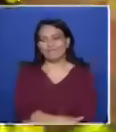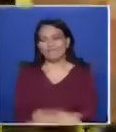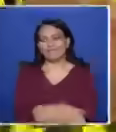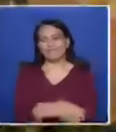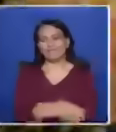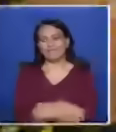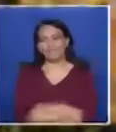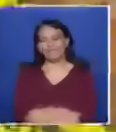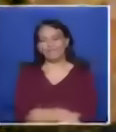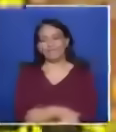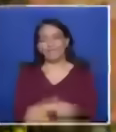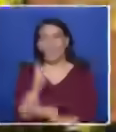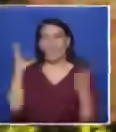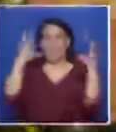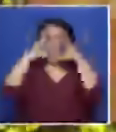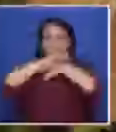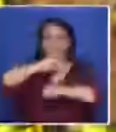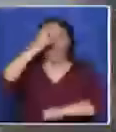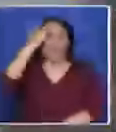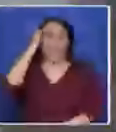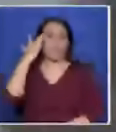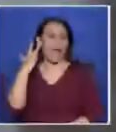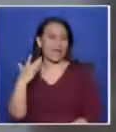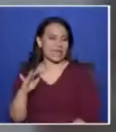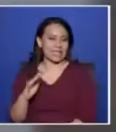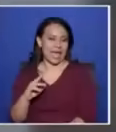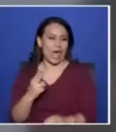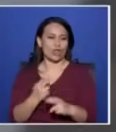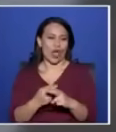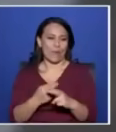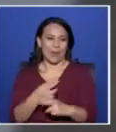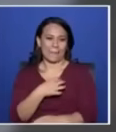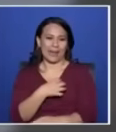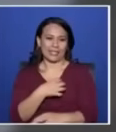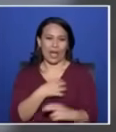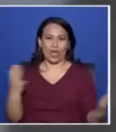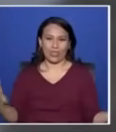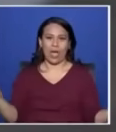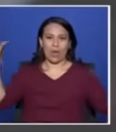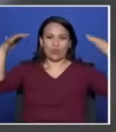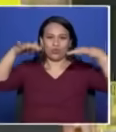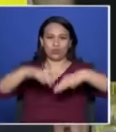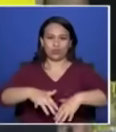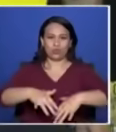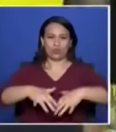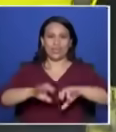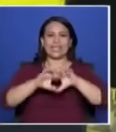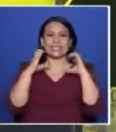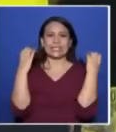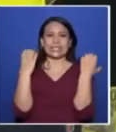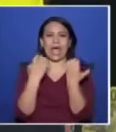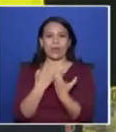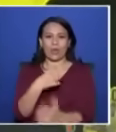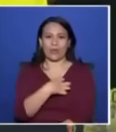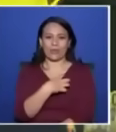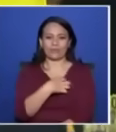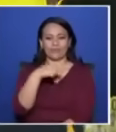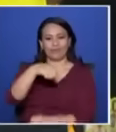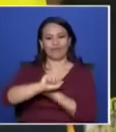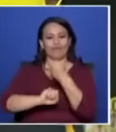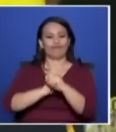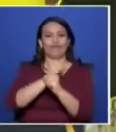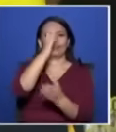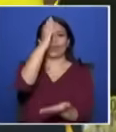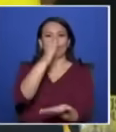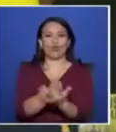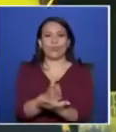La noche amarilla, que estaba programada para el 11 de febrero en el Estadio Monumental de Guayaquil, no se llevará a cabo este año. Así